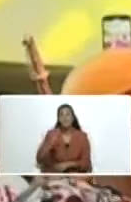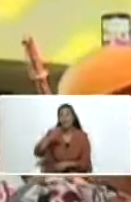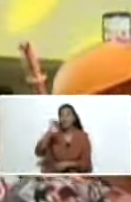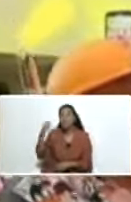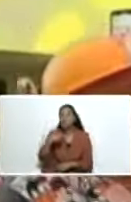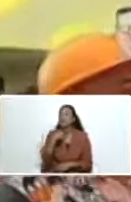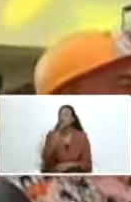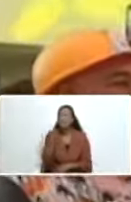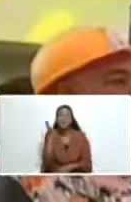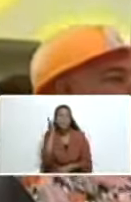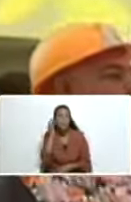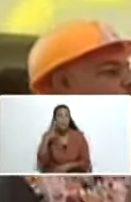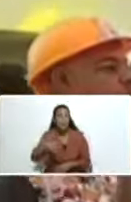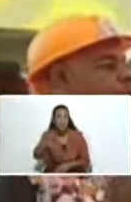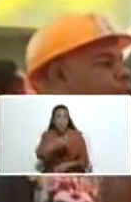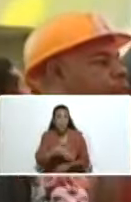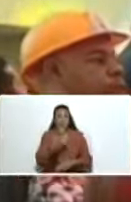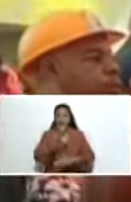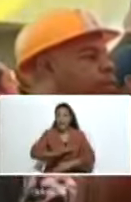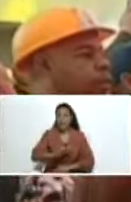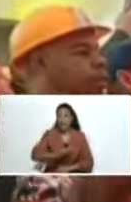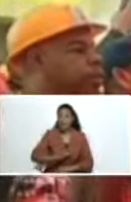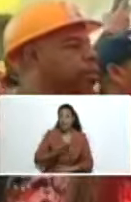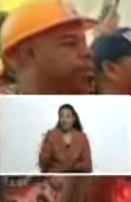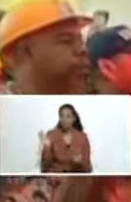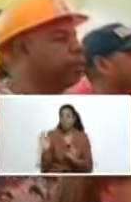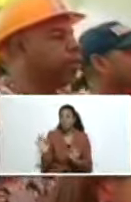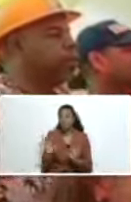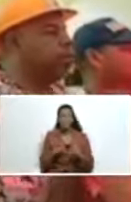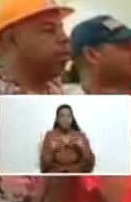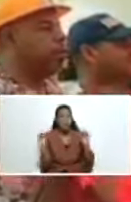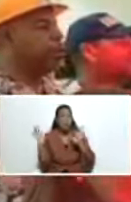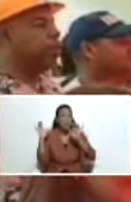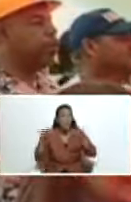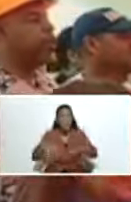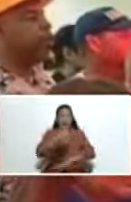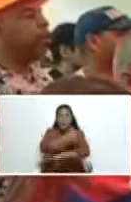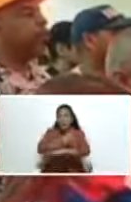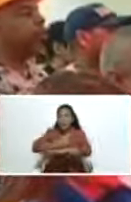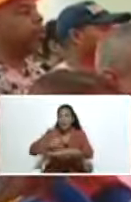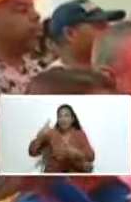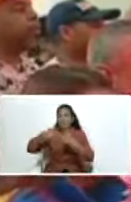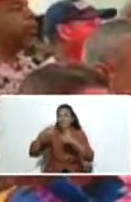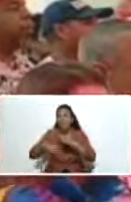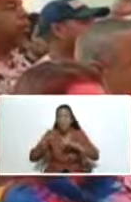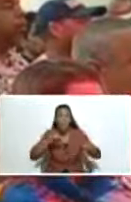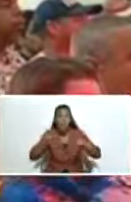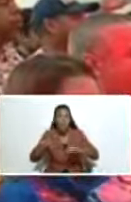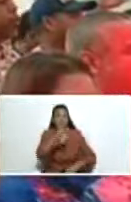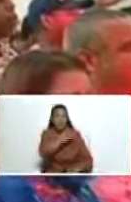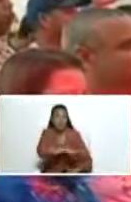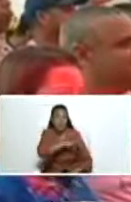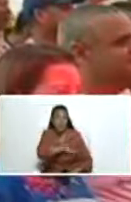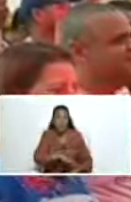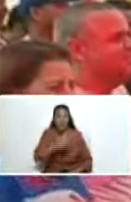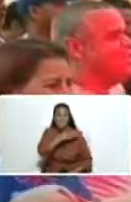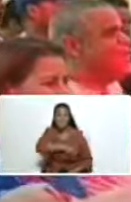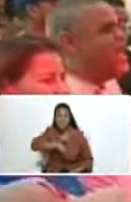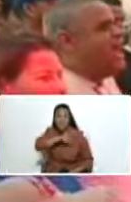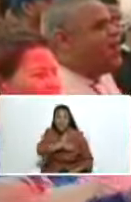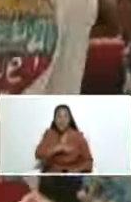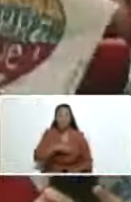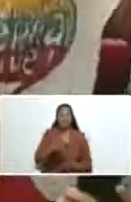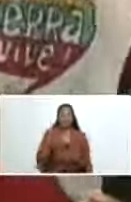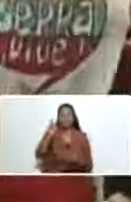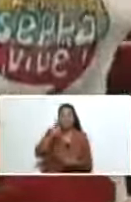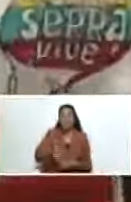nuestro hermano hermano José, acá de esta gran asamblea, donde están presentes también los movimientos sociales, las misiones y grandes